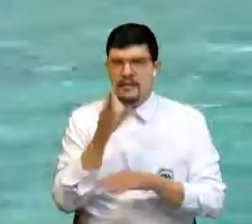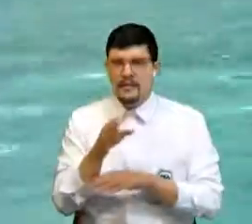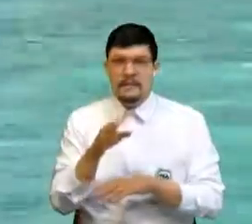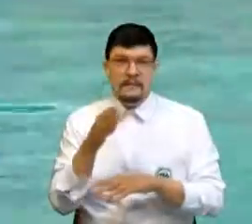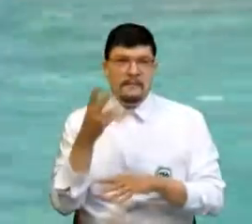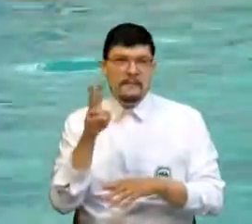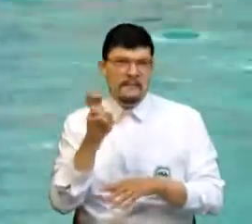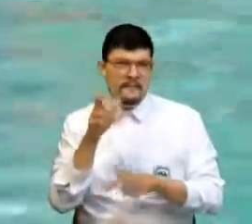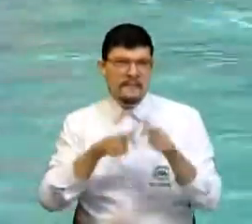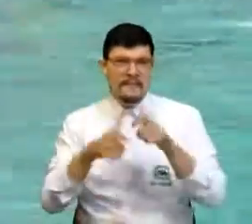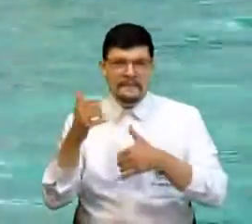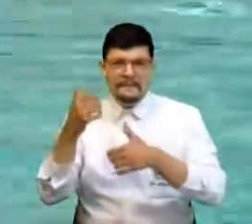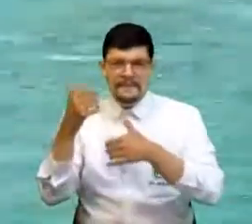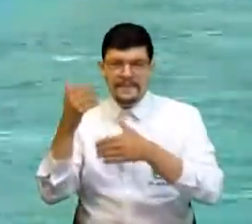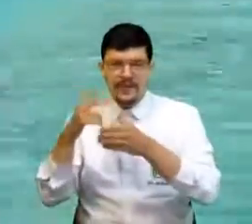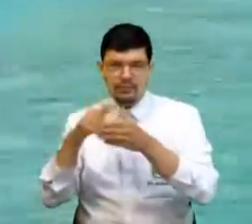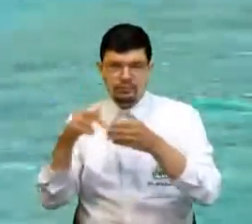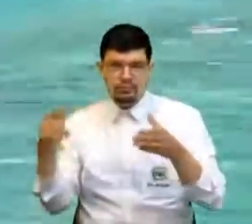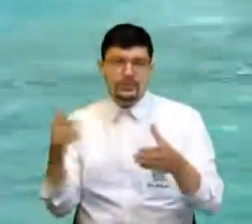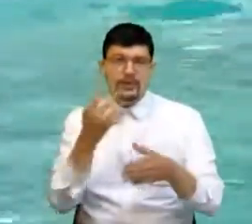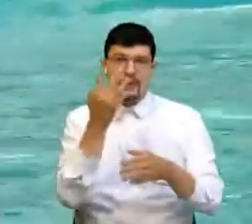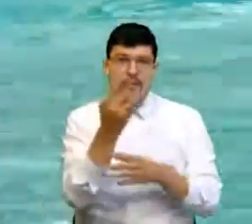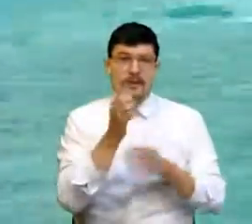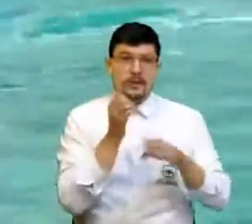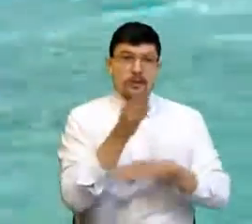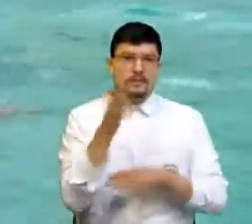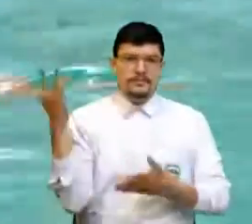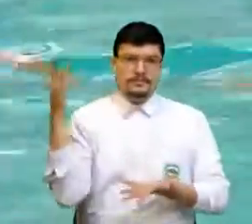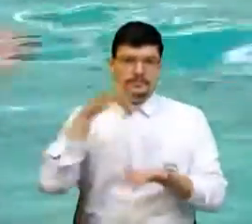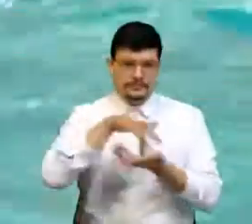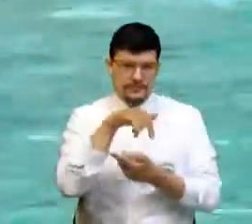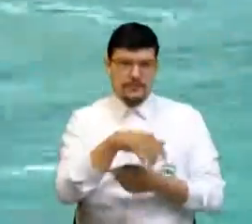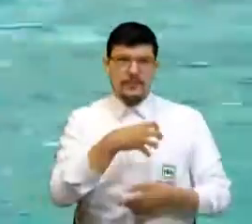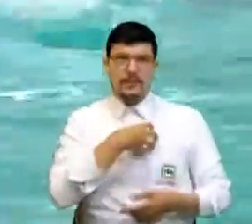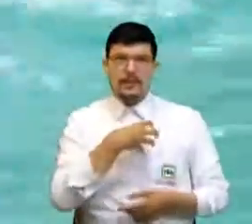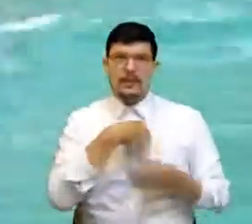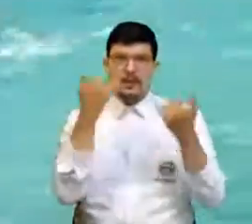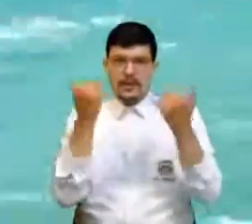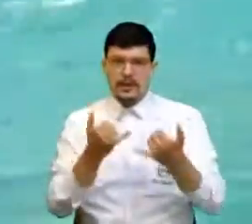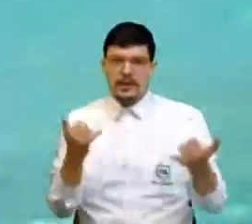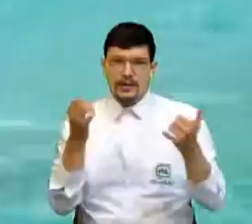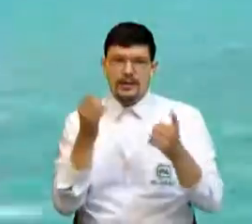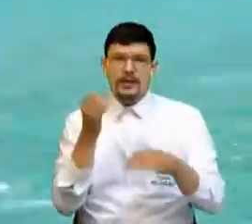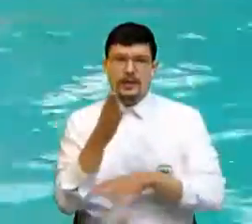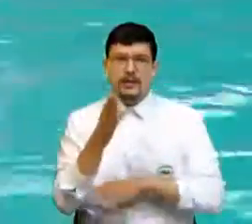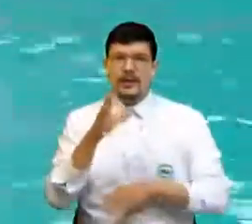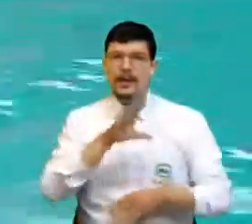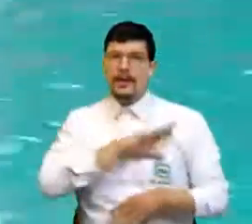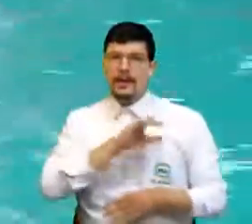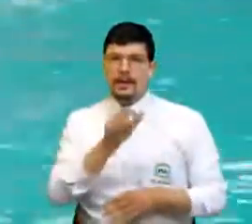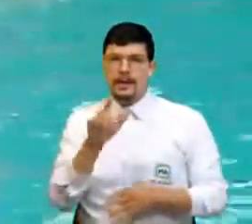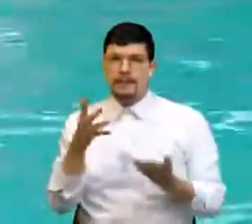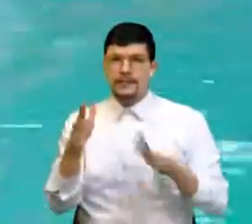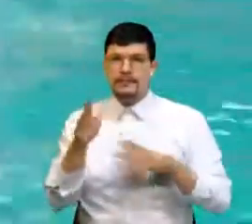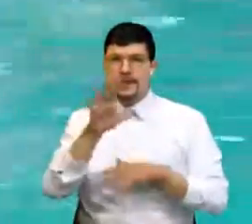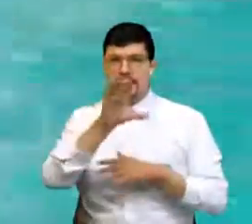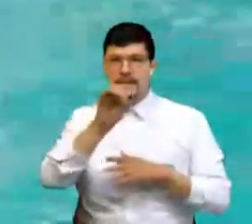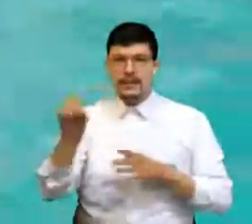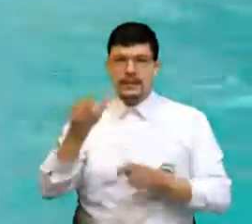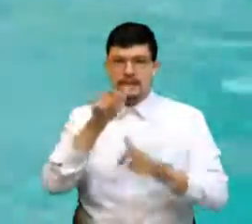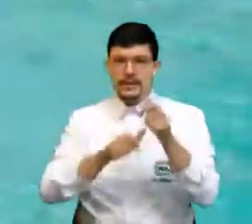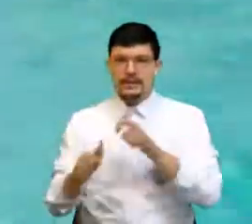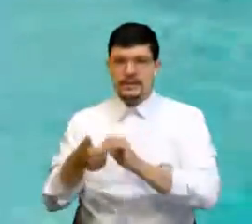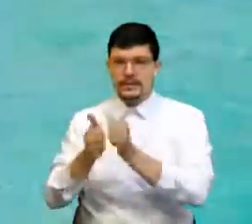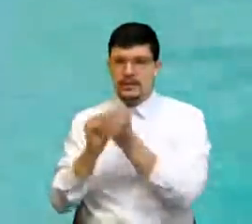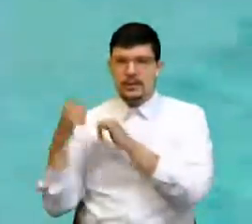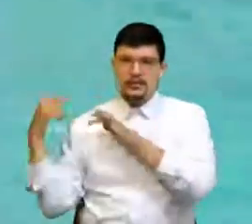nadadores serán los 4 clubes de la región que estarán presentes en el torneo Interclubes en Cali. Aproximadamente 500 deportistas del